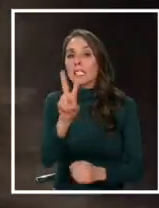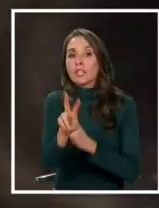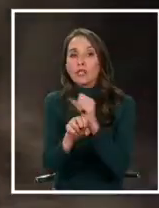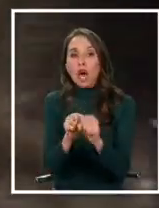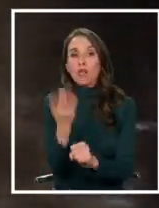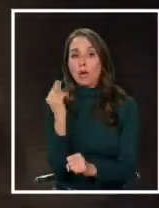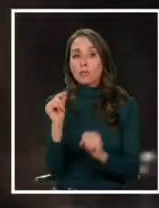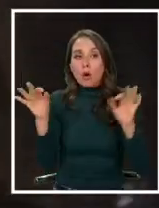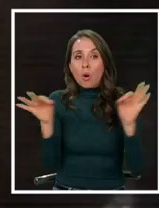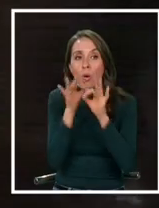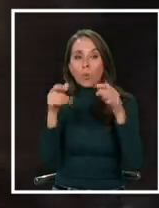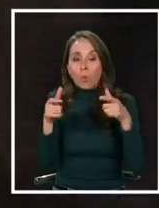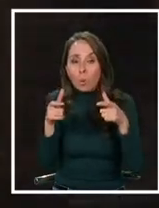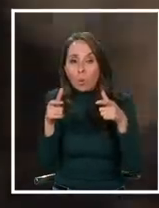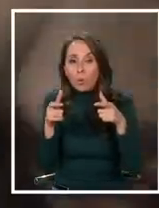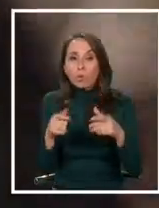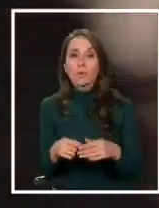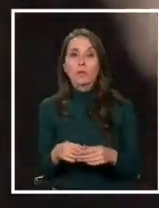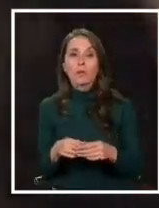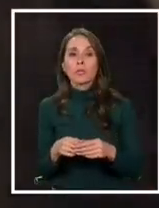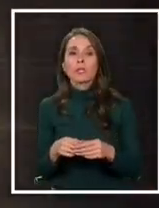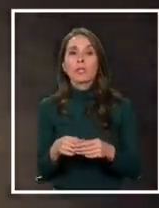al al